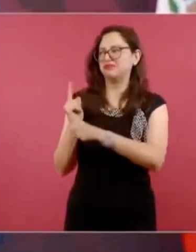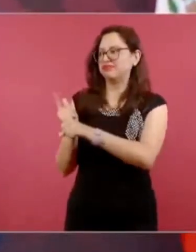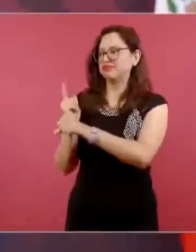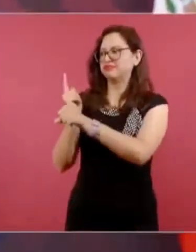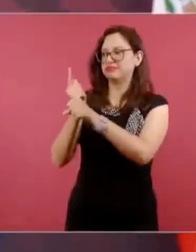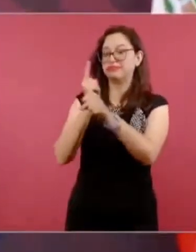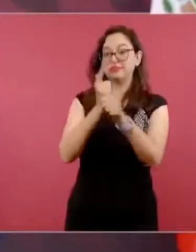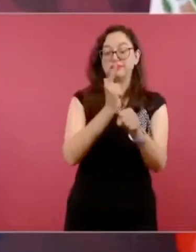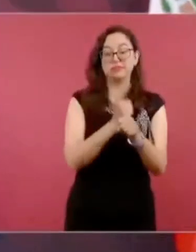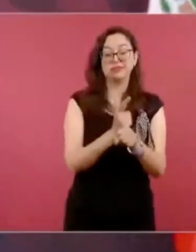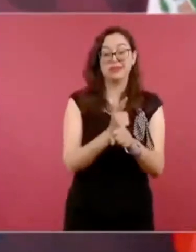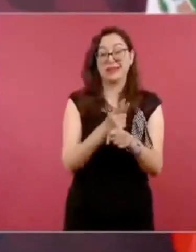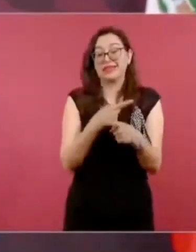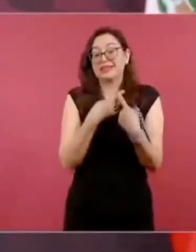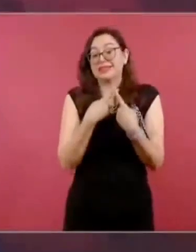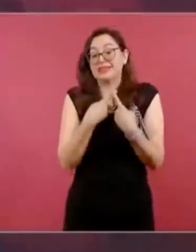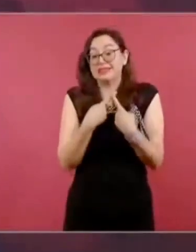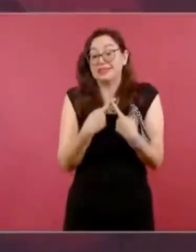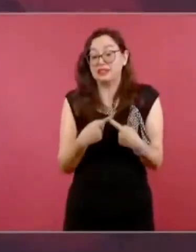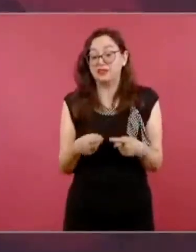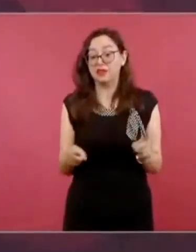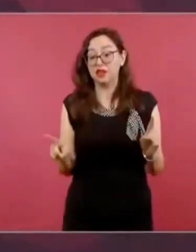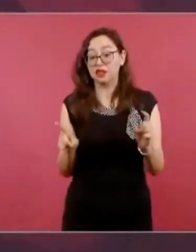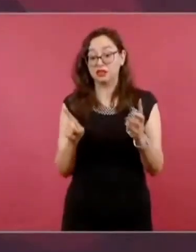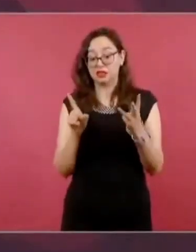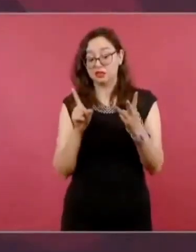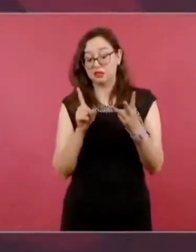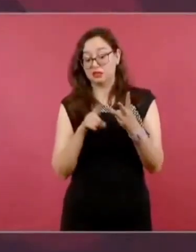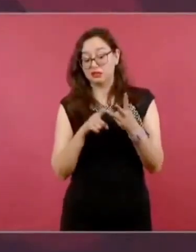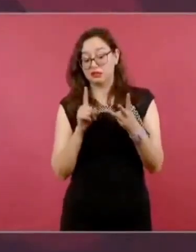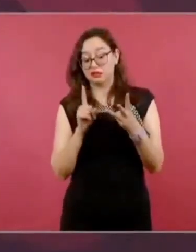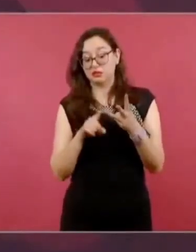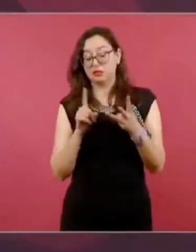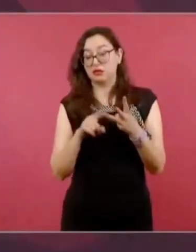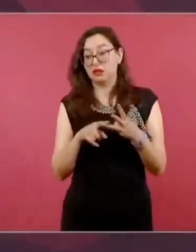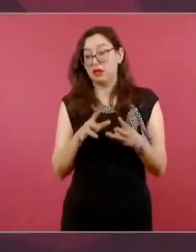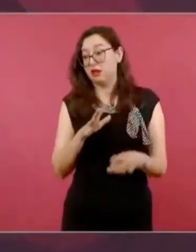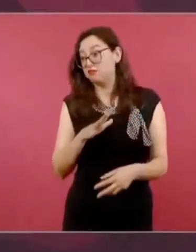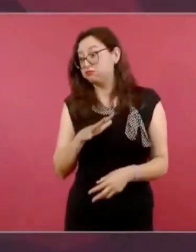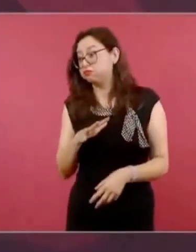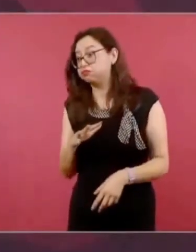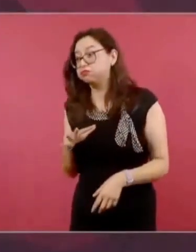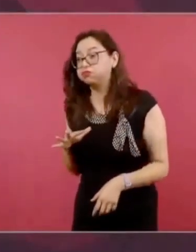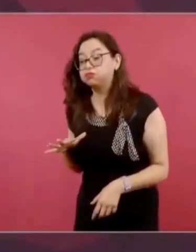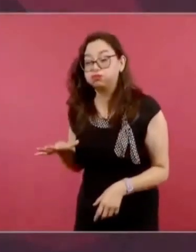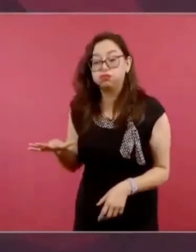Sin embargo, cuando la toma de conciencia se da